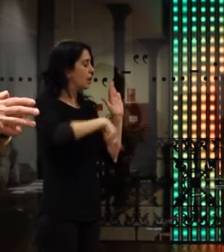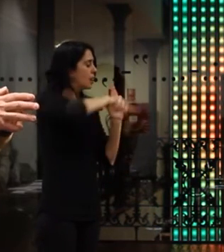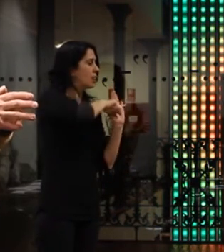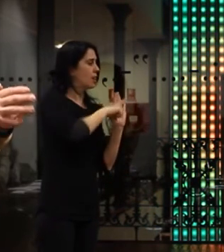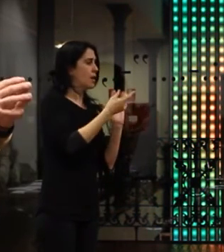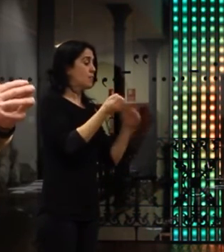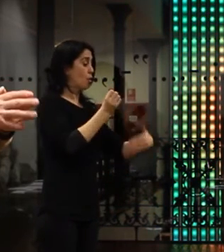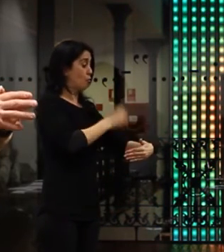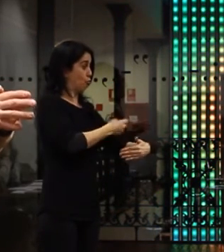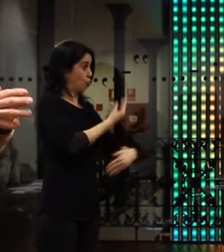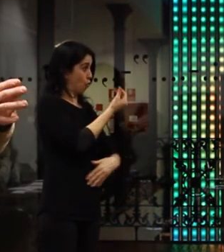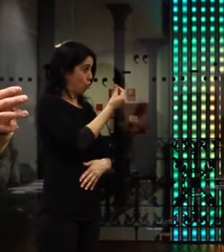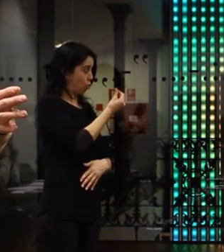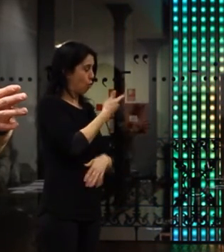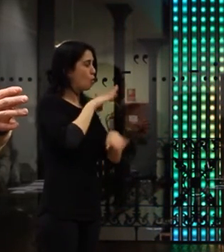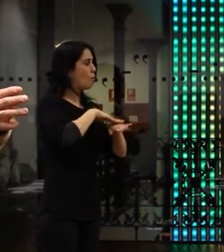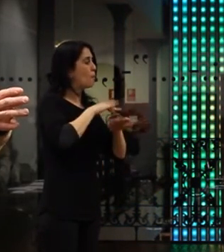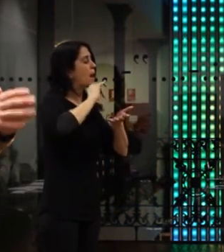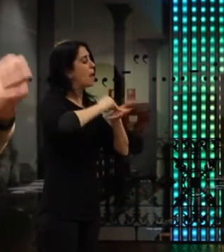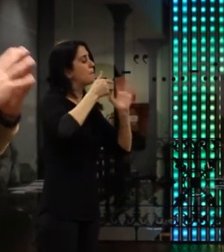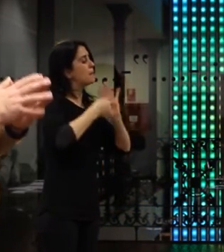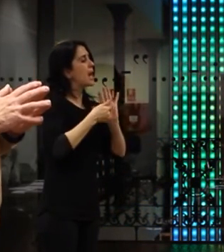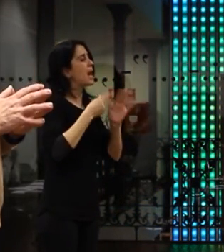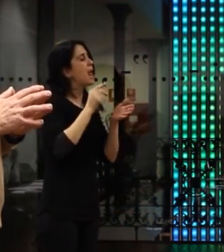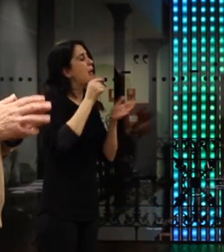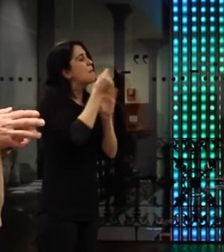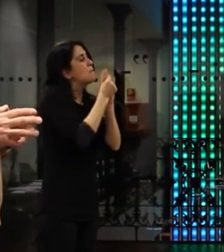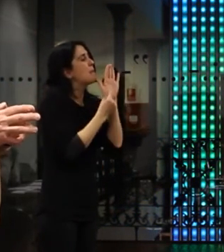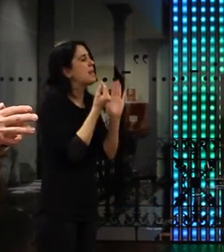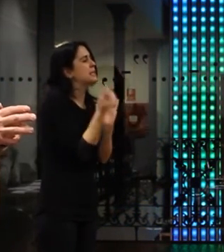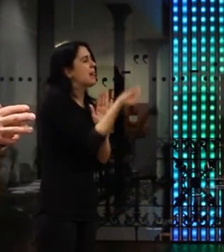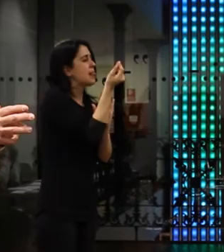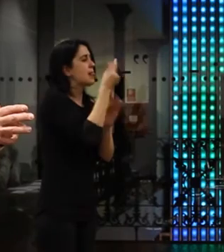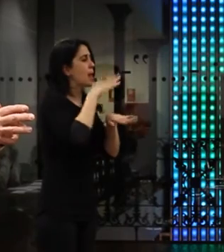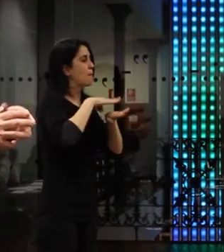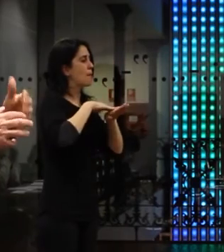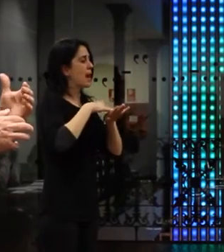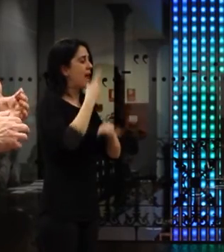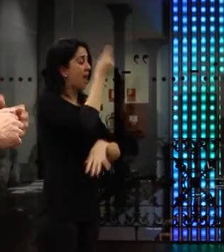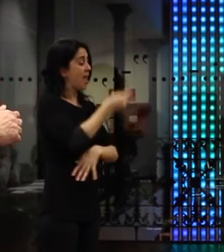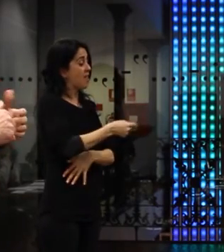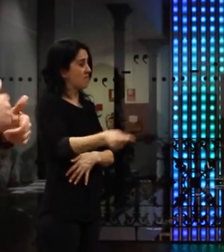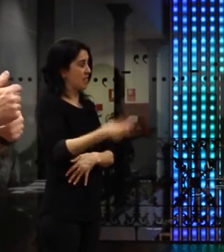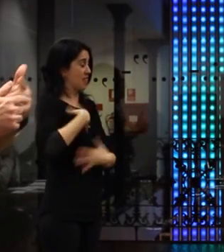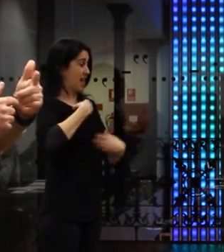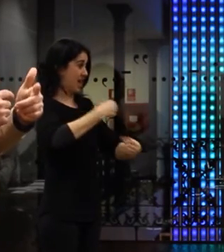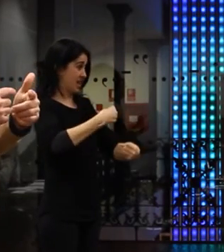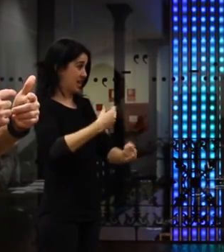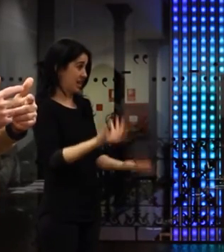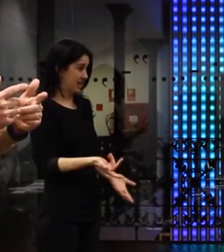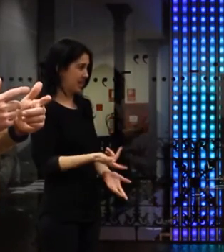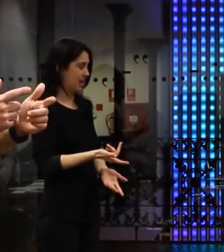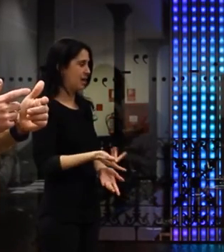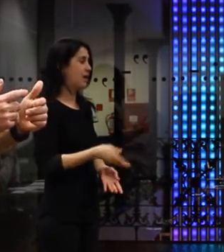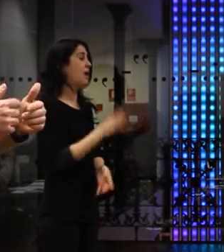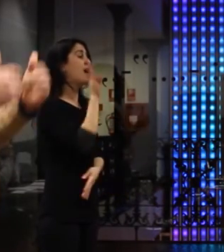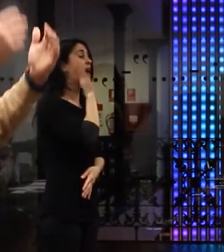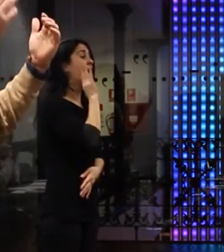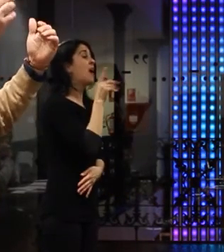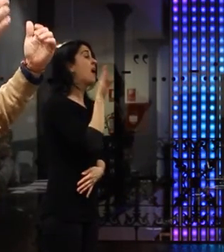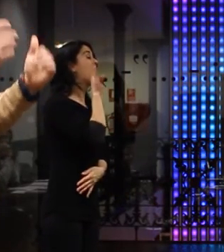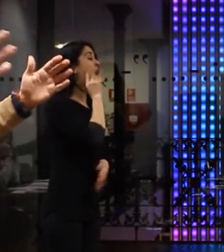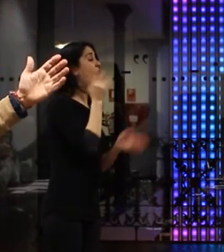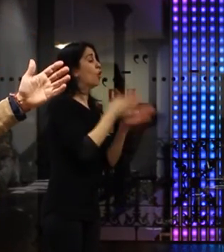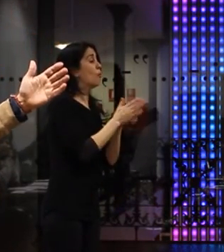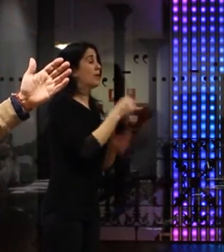un fondo para un plan de micromedidas de eficiencia energética. Muchas veces estamos, como decía el compañero antes, presos de contradicciones, por